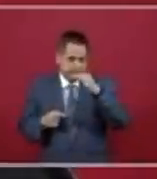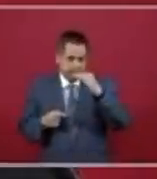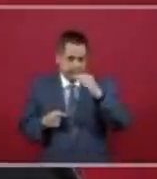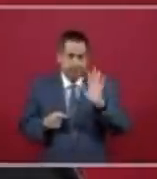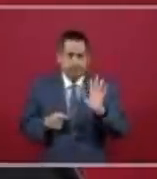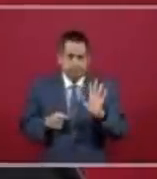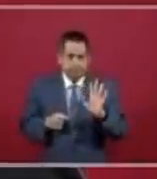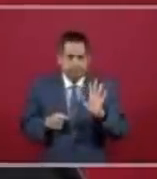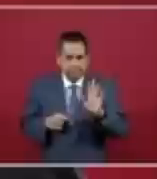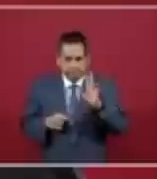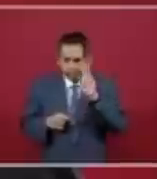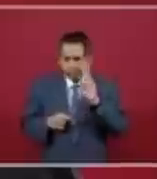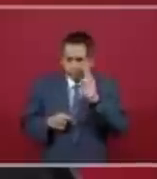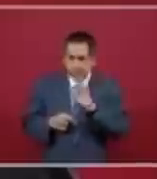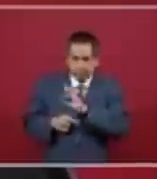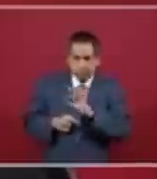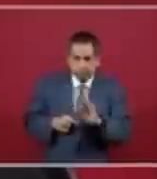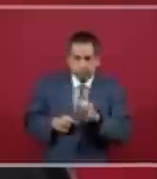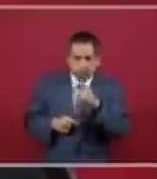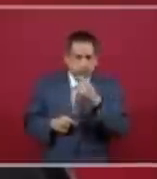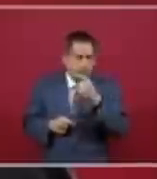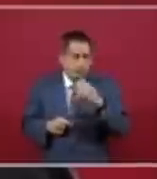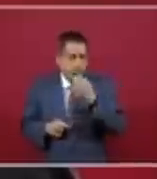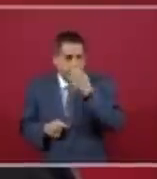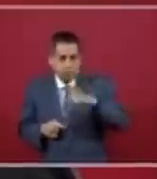los de escuelas públicas,